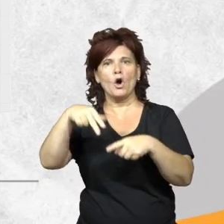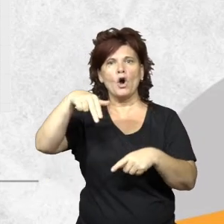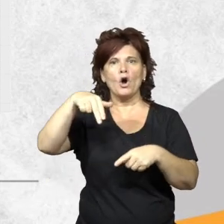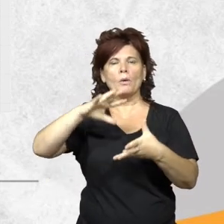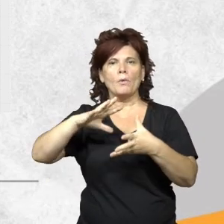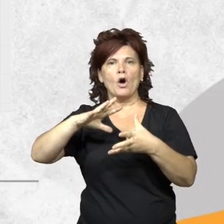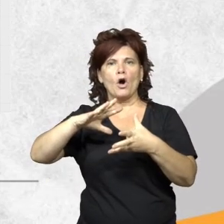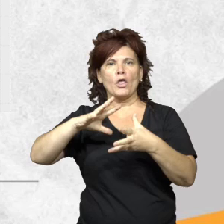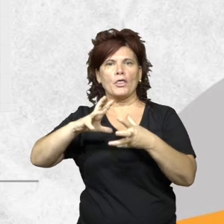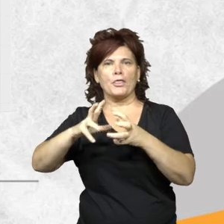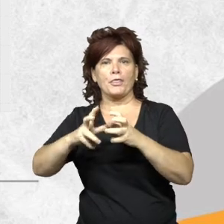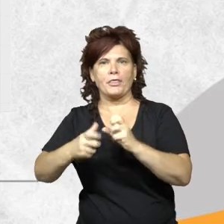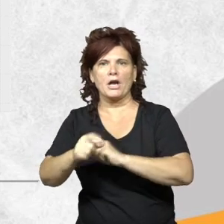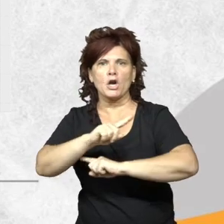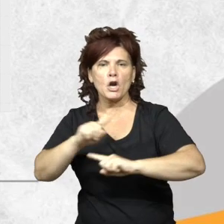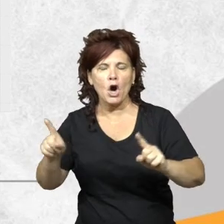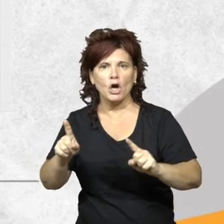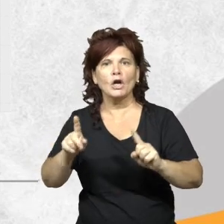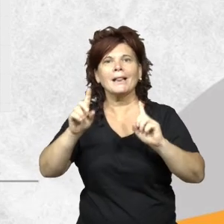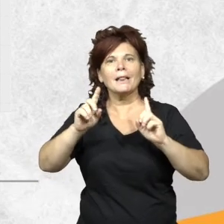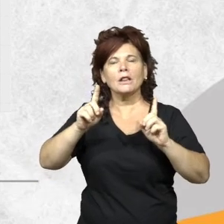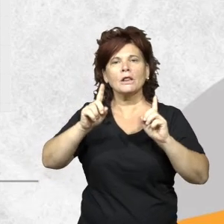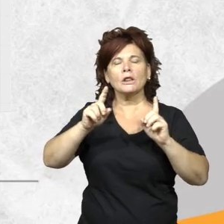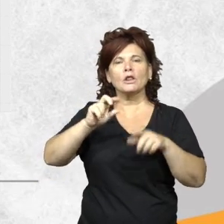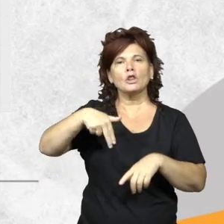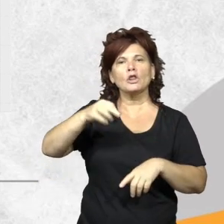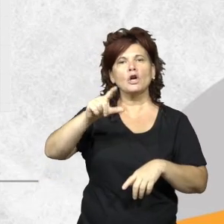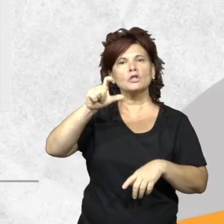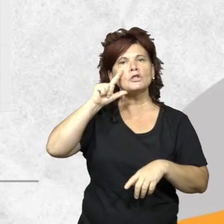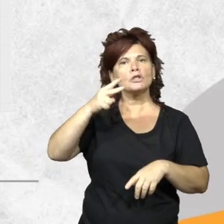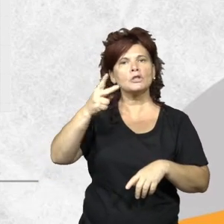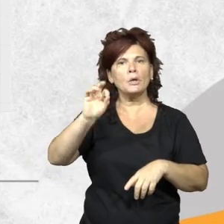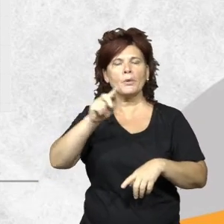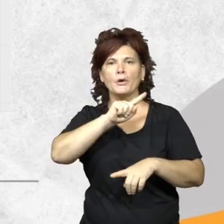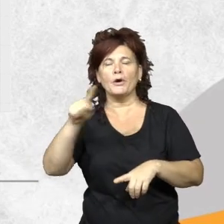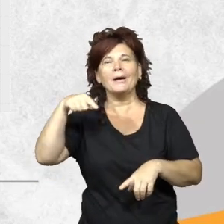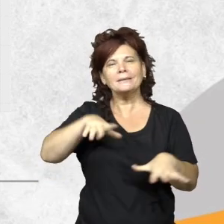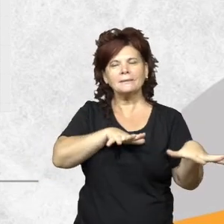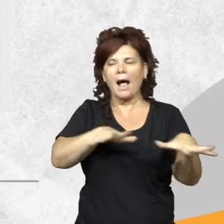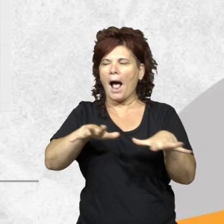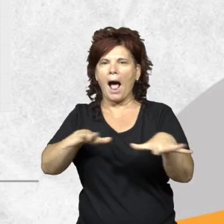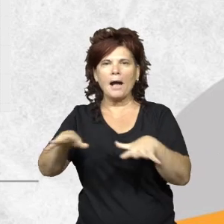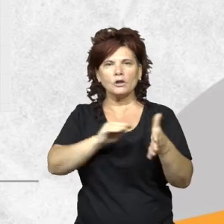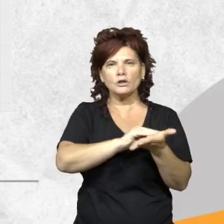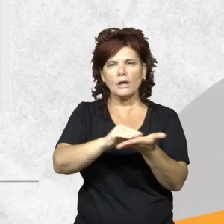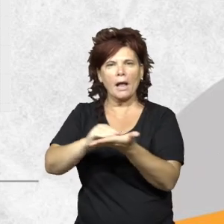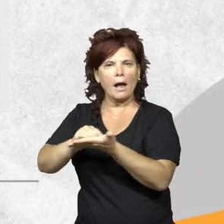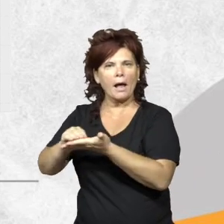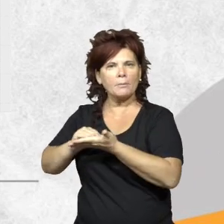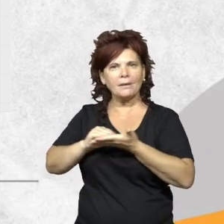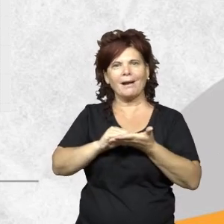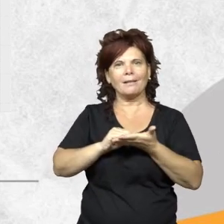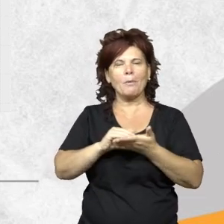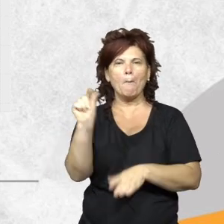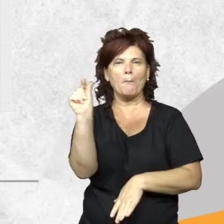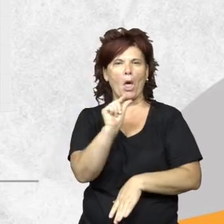sea inocuo, sino que además que sea no nocivo. Este tipo de actos administrativos son